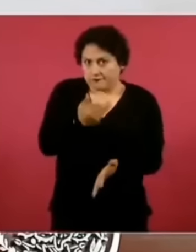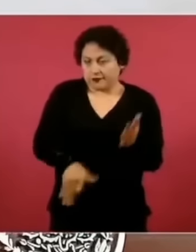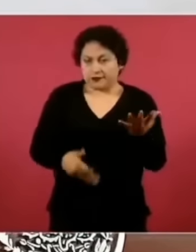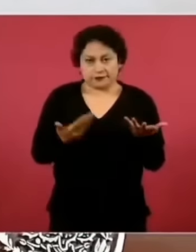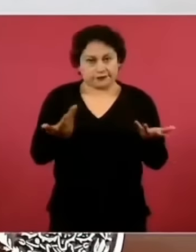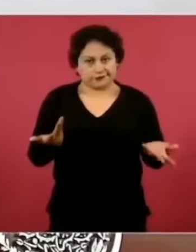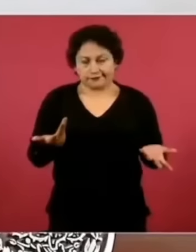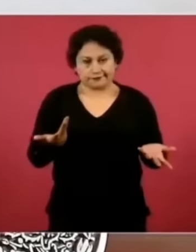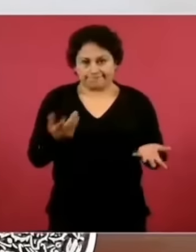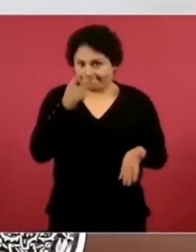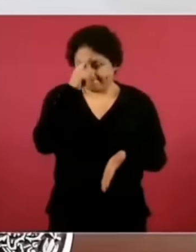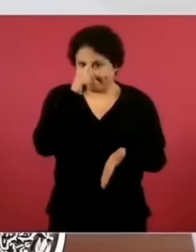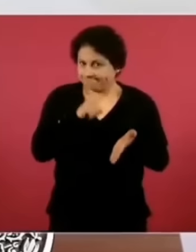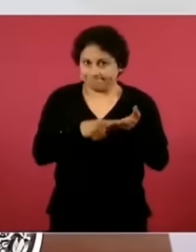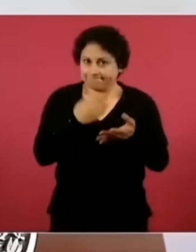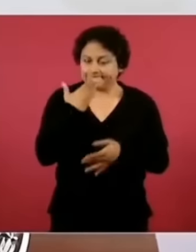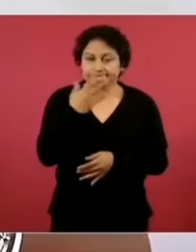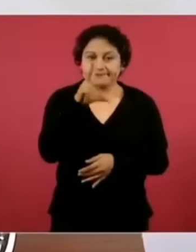Y